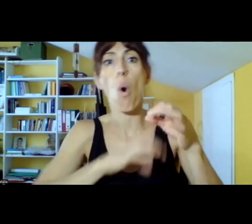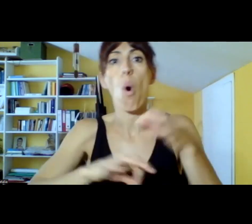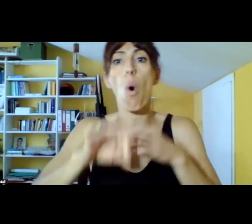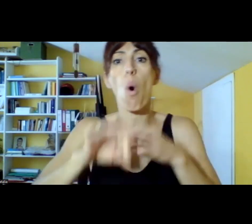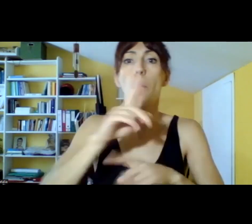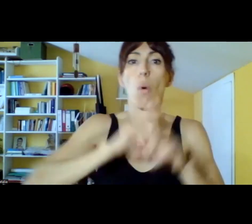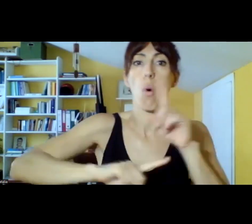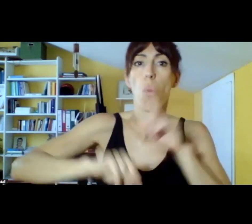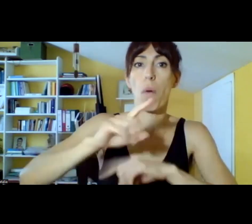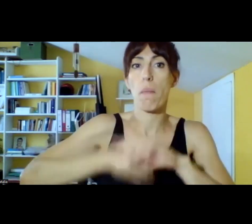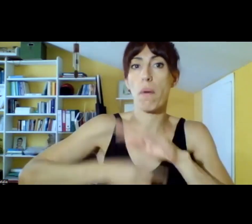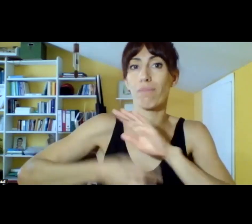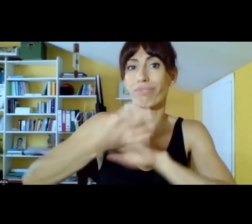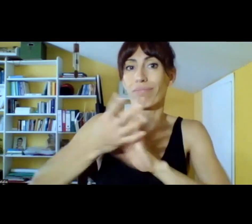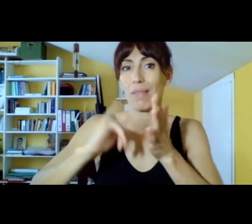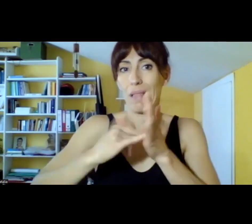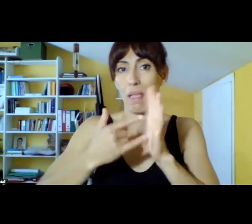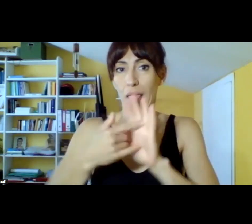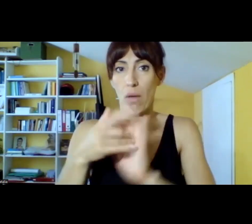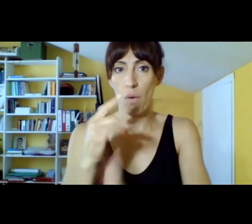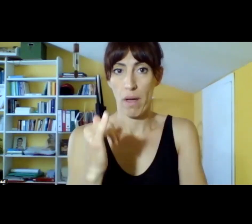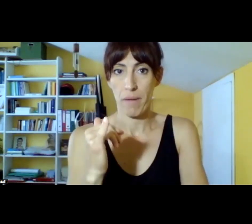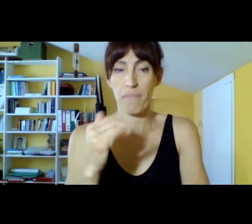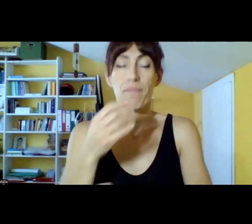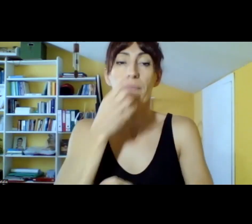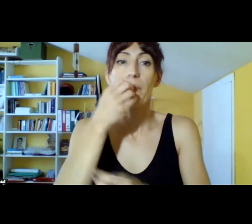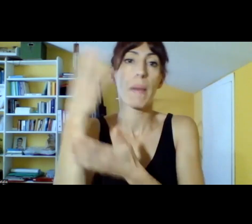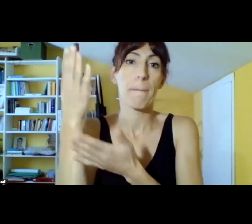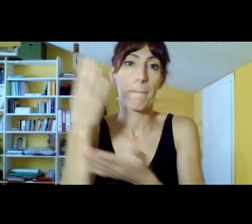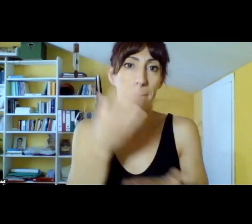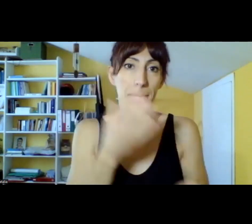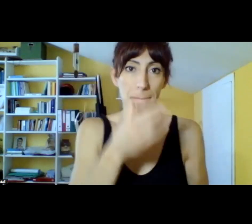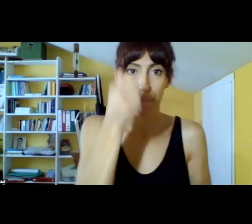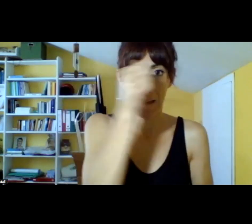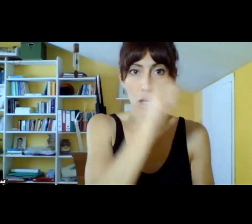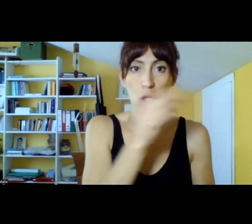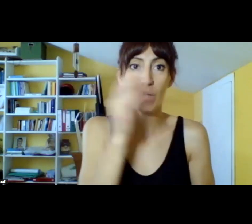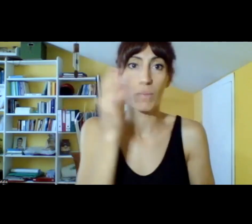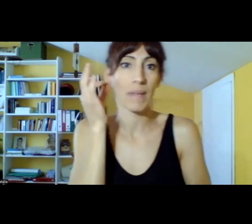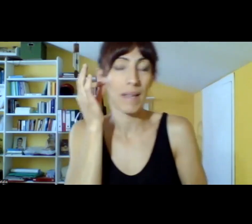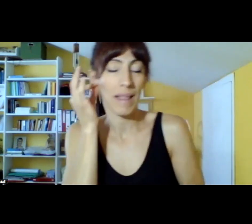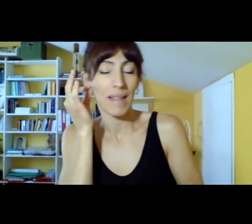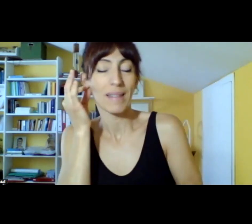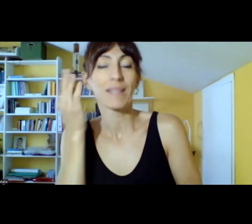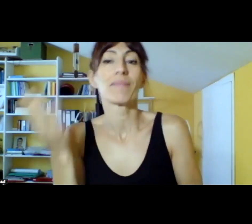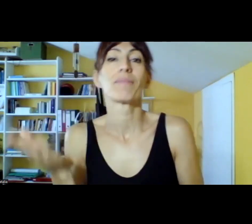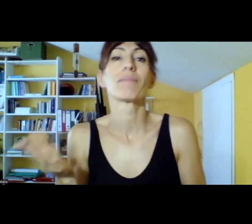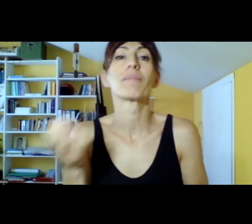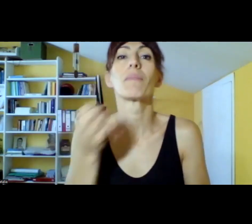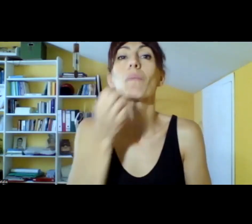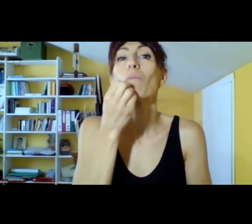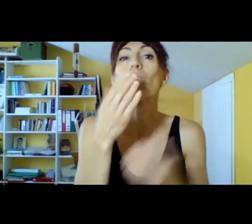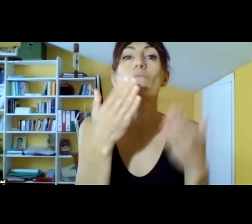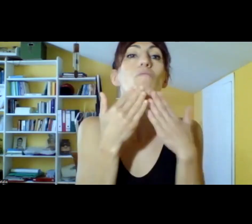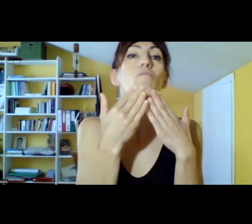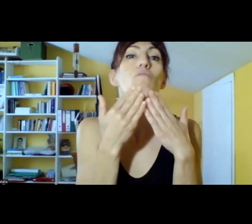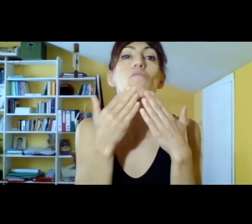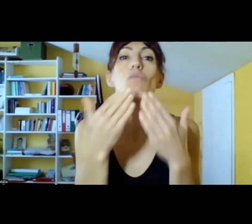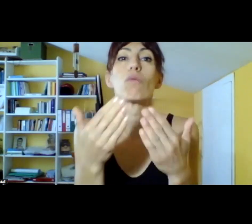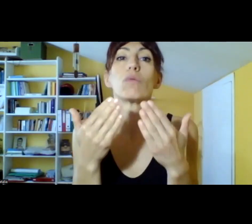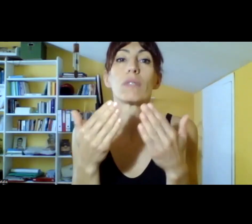acuerdo? Muy bien, pues bienvenidos, bienvenidas a todos y a todas y muchísimas gracias